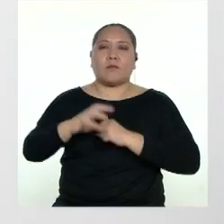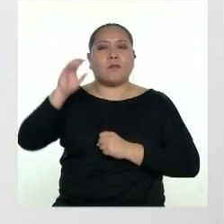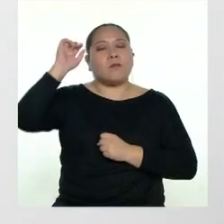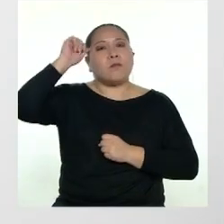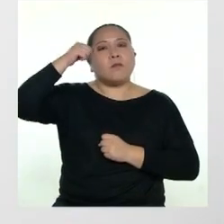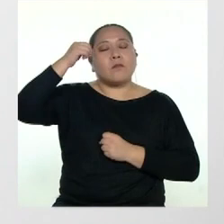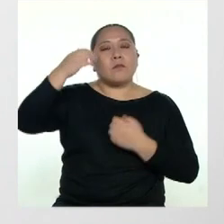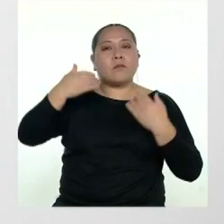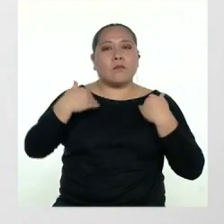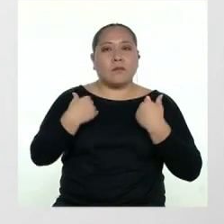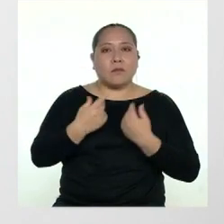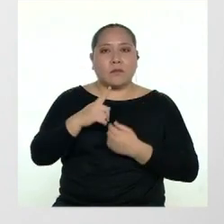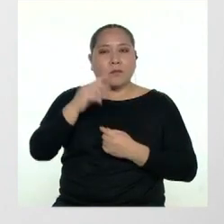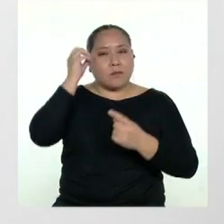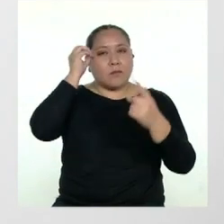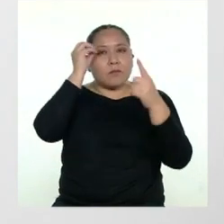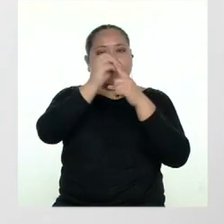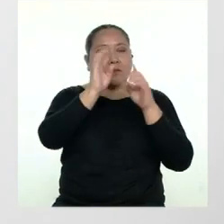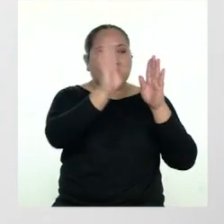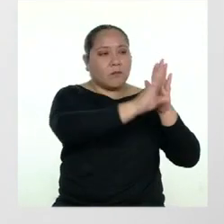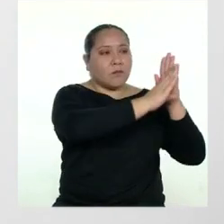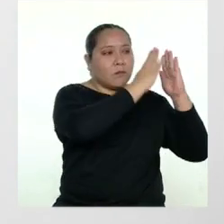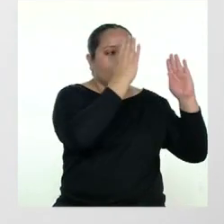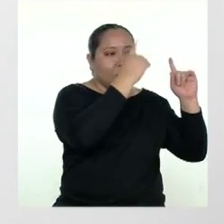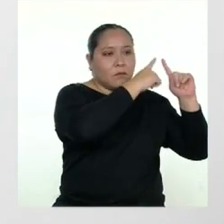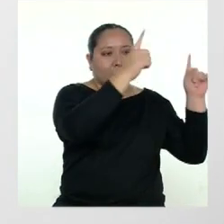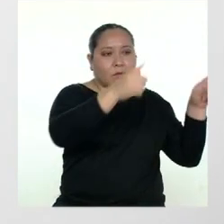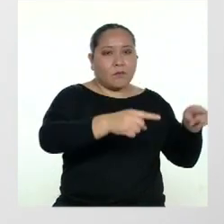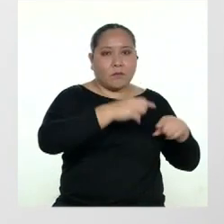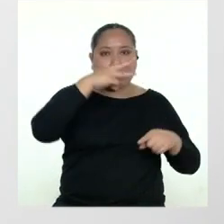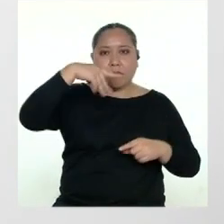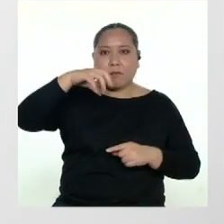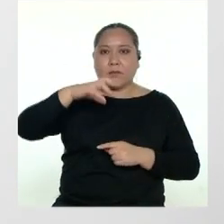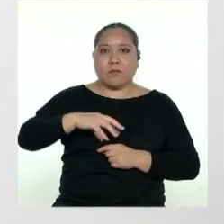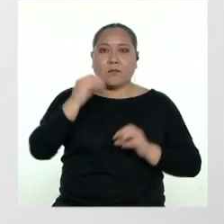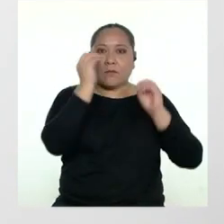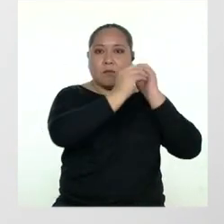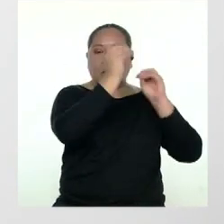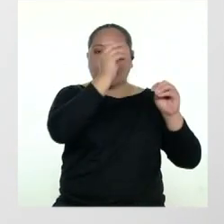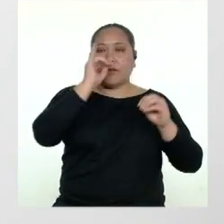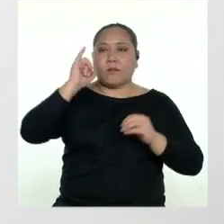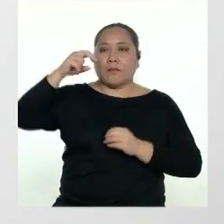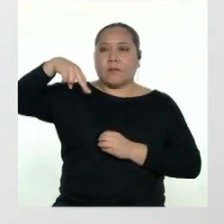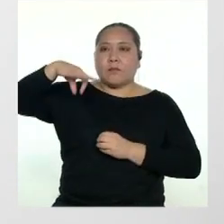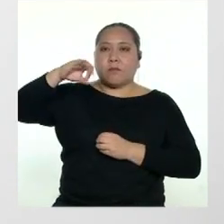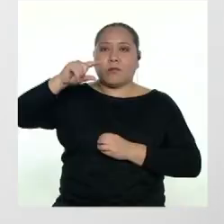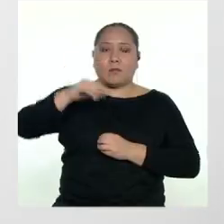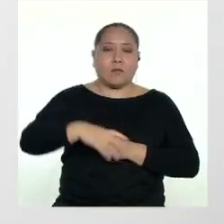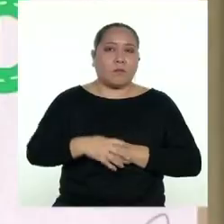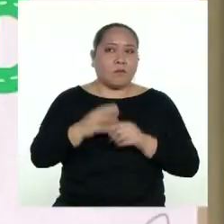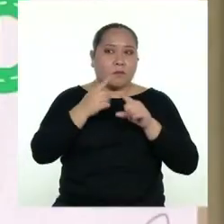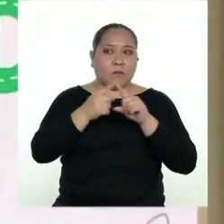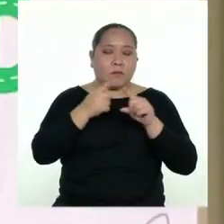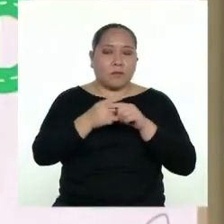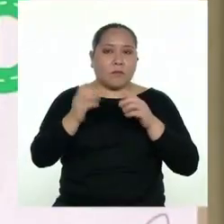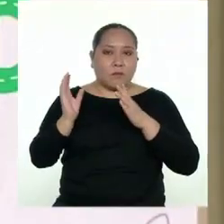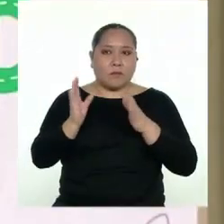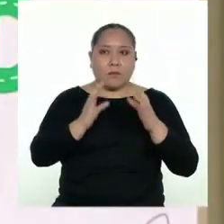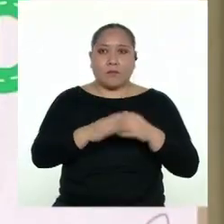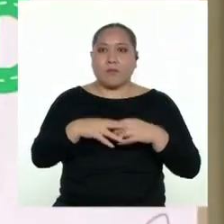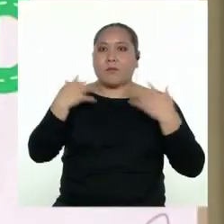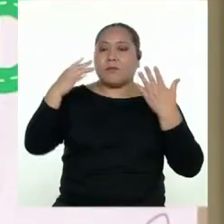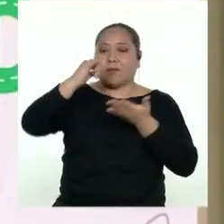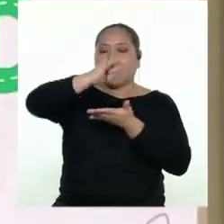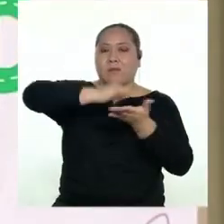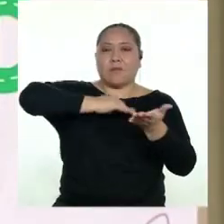Recuerden que tenemos el reto de hacer un periódico mural donde colocarán la infografía y todos los productos que desarrollen en sus demás clases. ¡Nos han